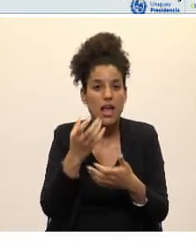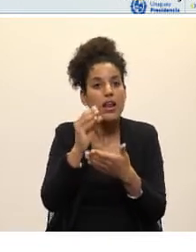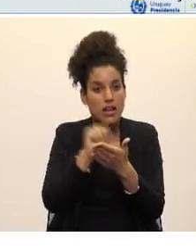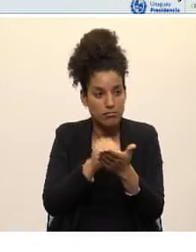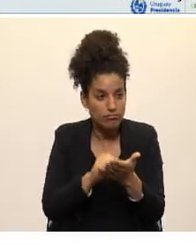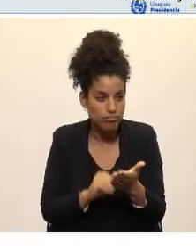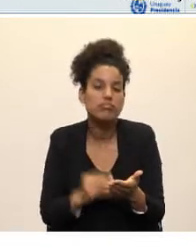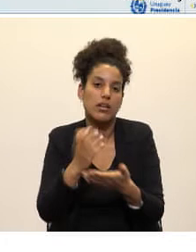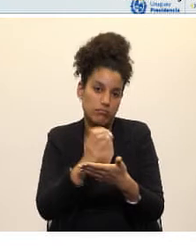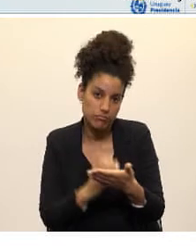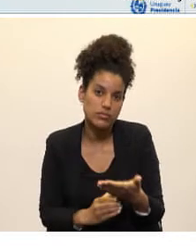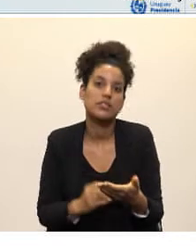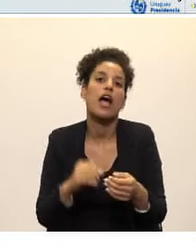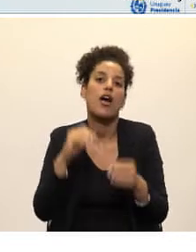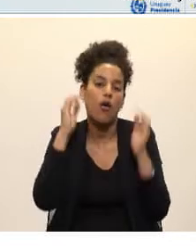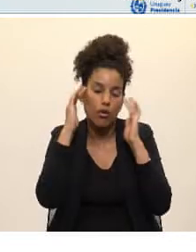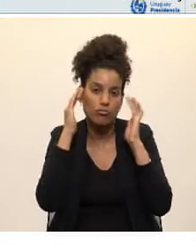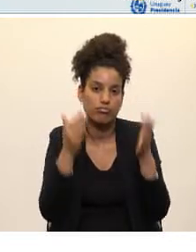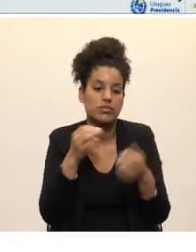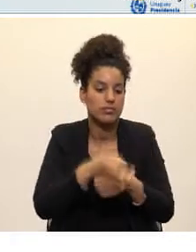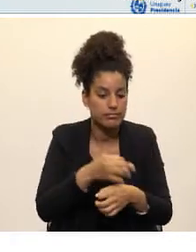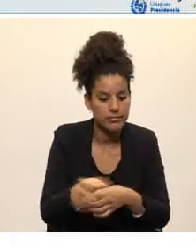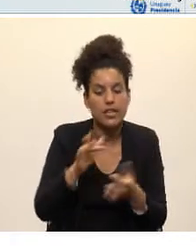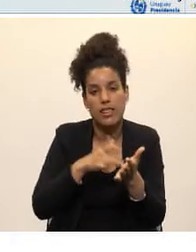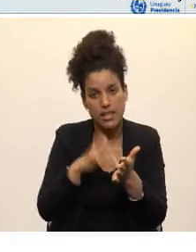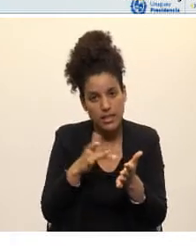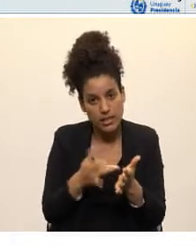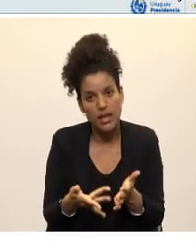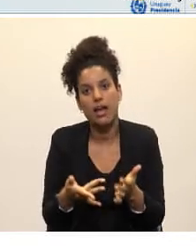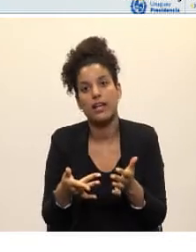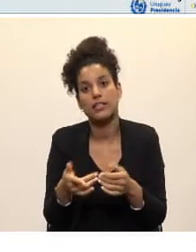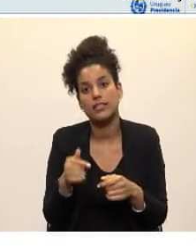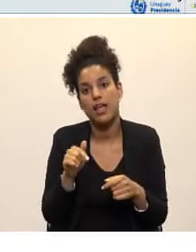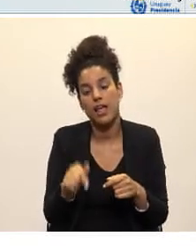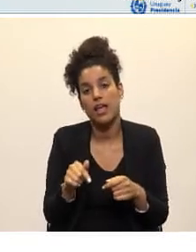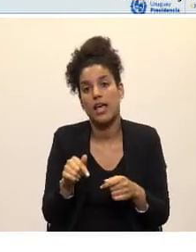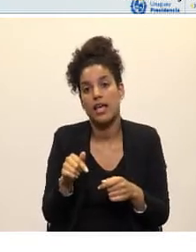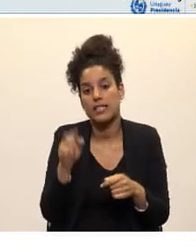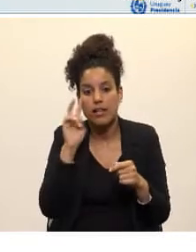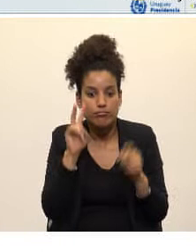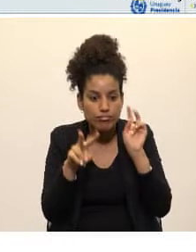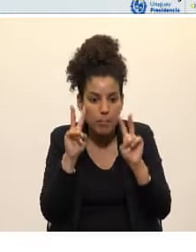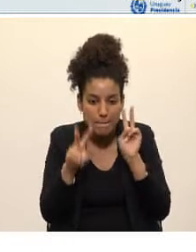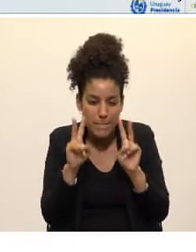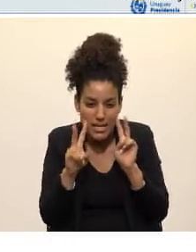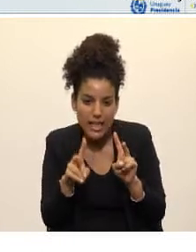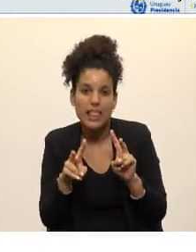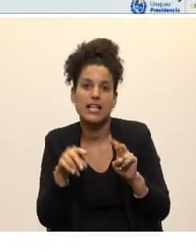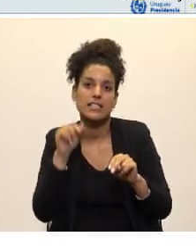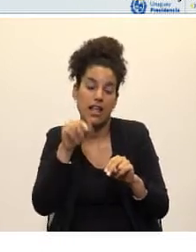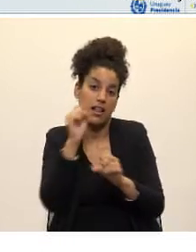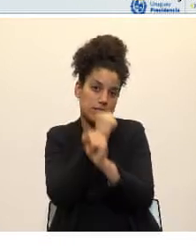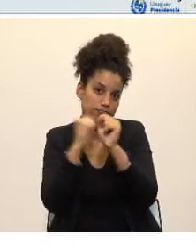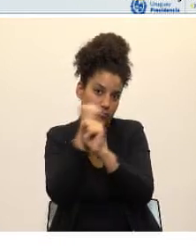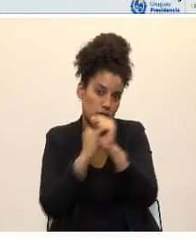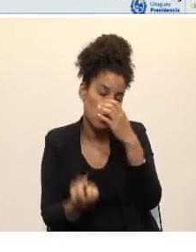la alfabetización digital, con las competencias digitales, con esta mirada crítica hacia las tecnologías, también